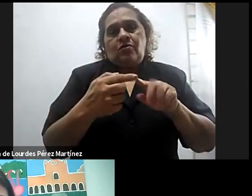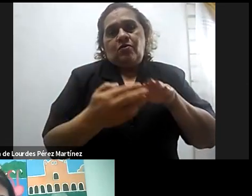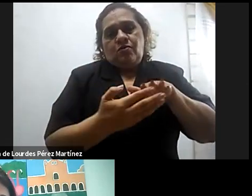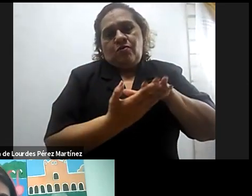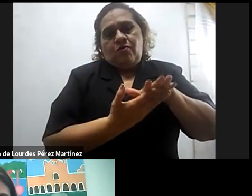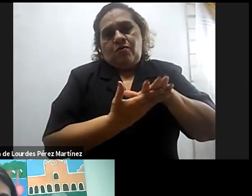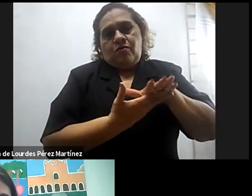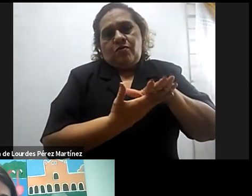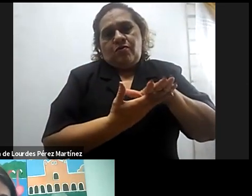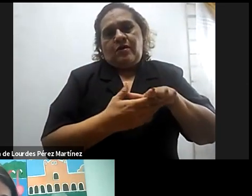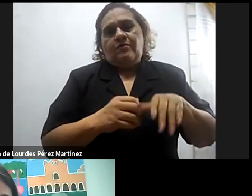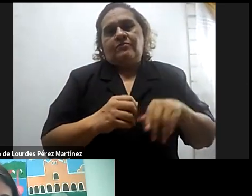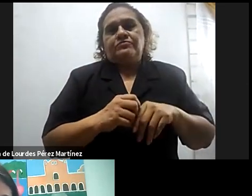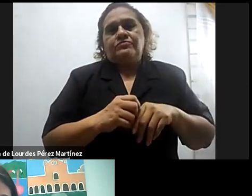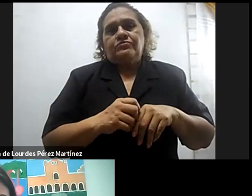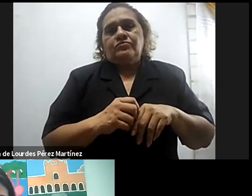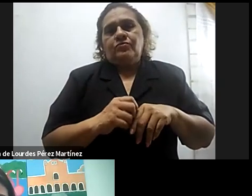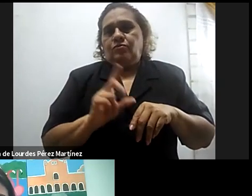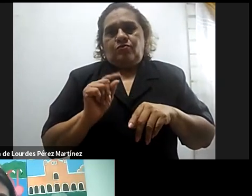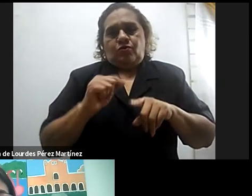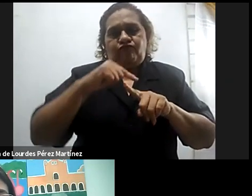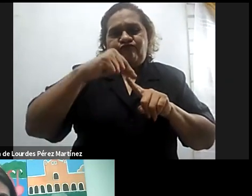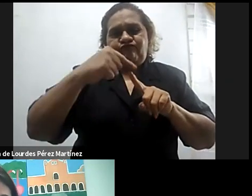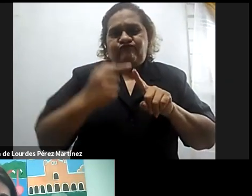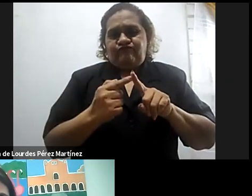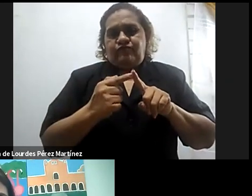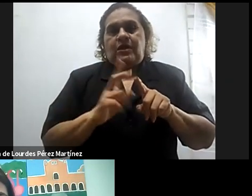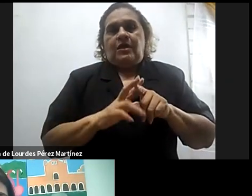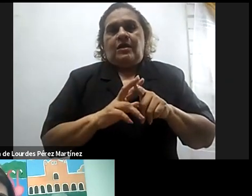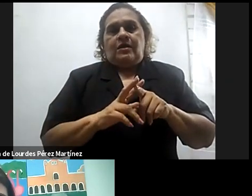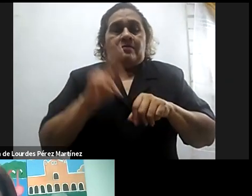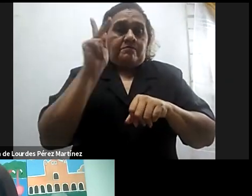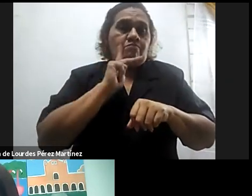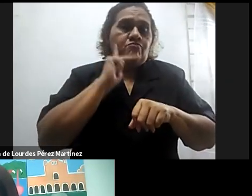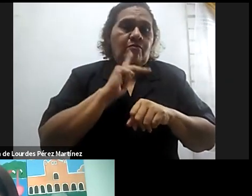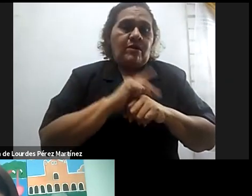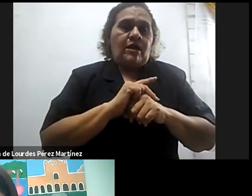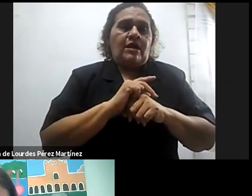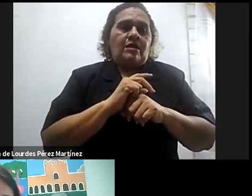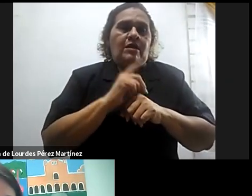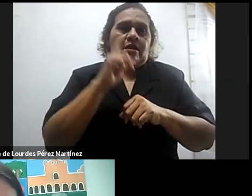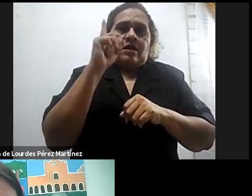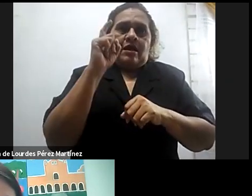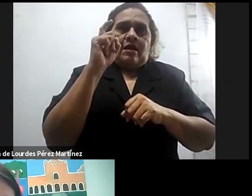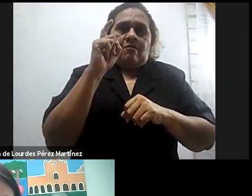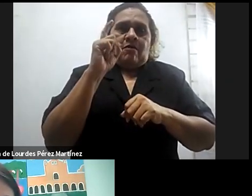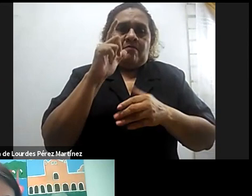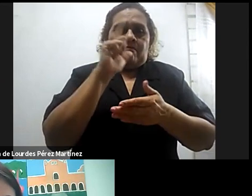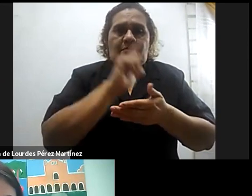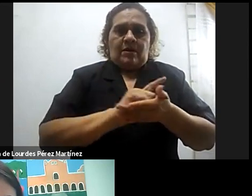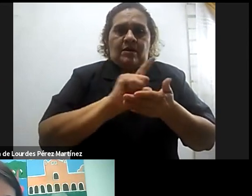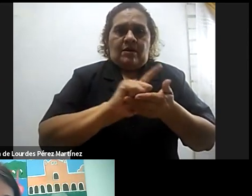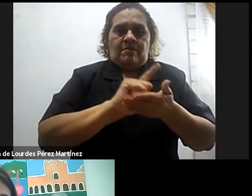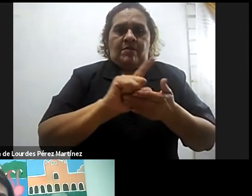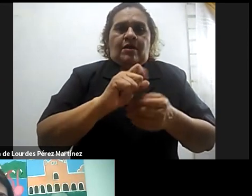no ovaladito. El tema de probar la temperatura del agua también para lavar nuestros pies, ¿no? Cuando